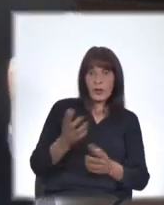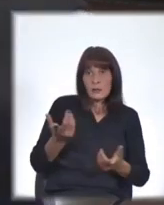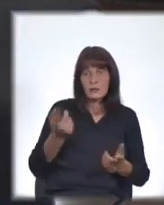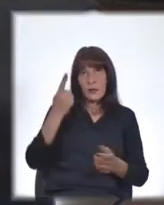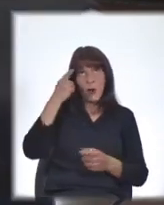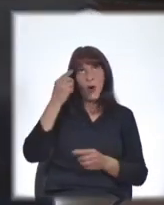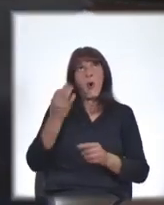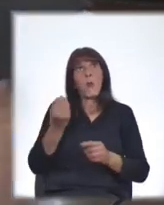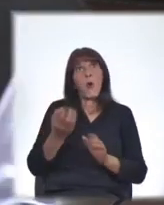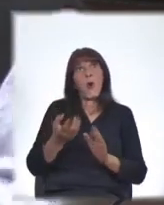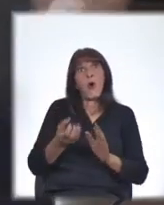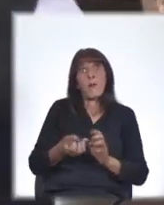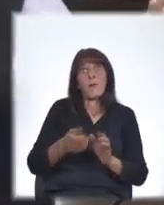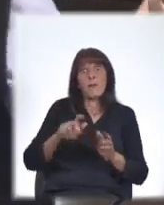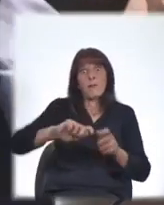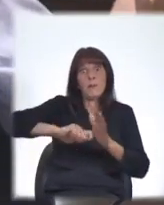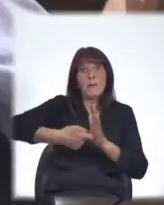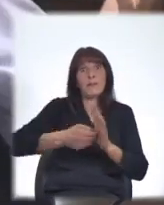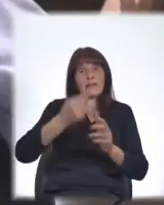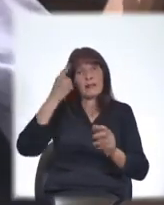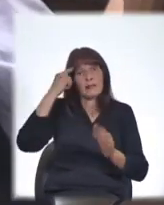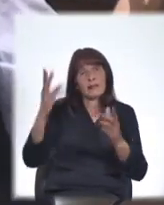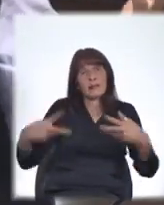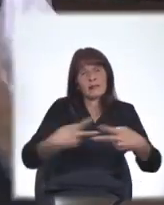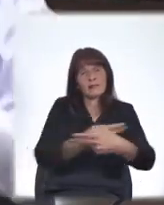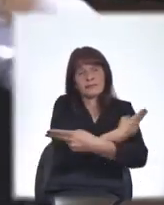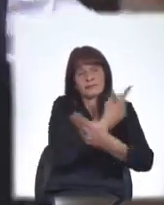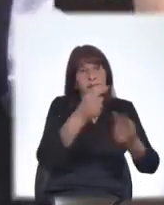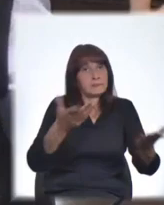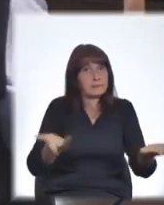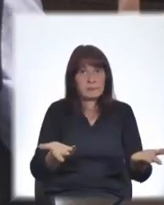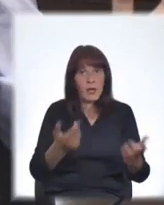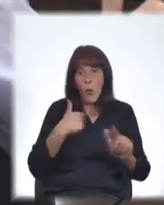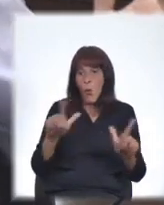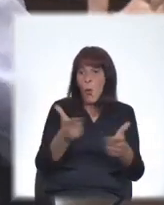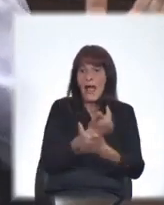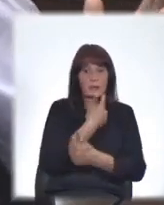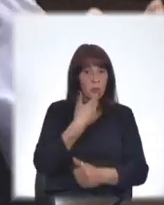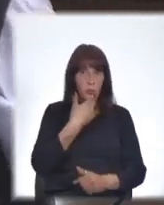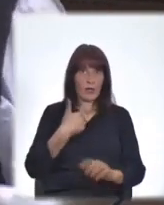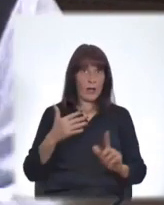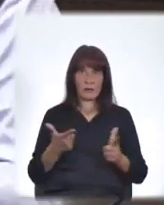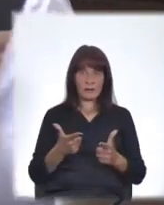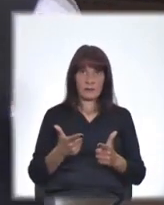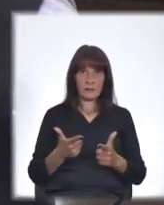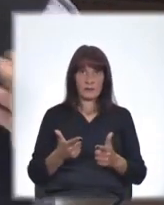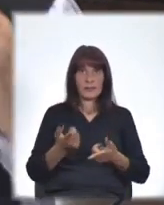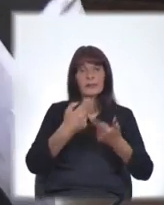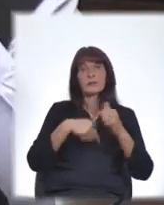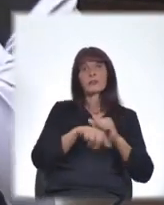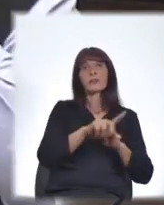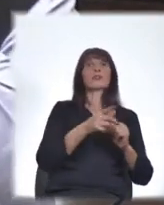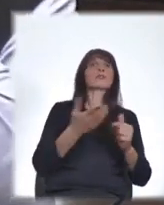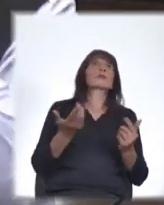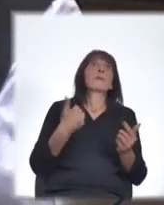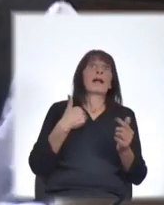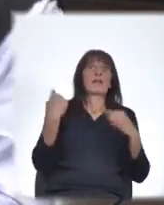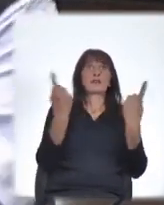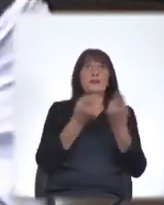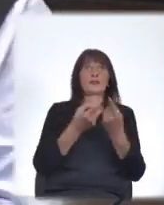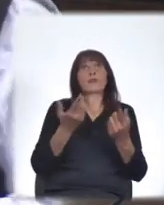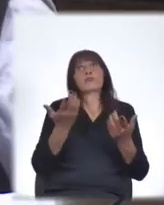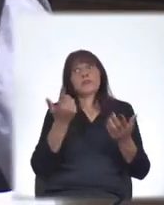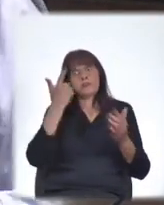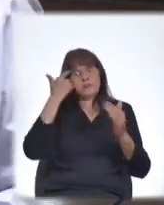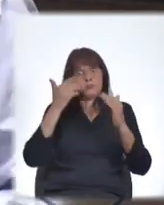motosierra. Y ahí está el cambio de paradigma. No tenemos duda. Y para muestra basta un botón de muchas de